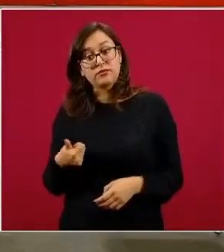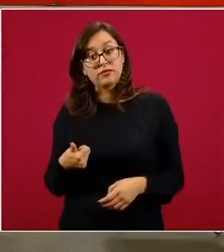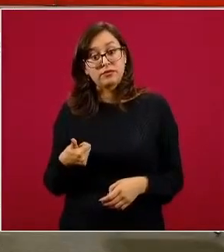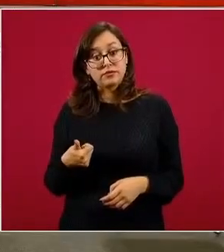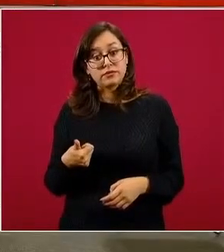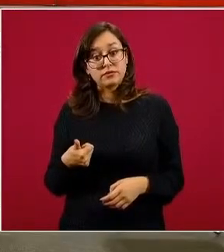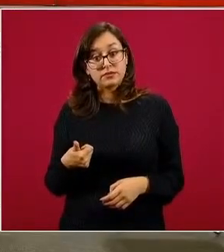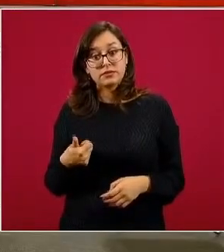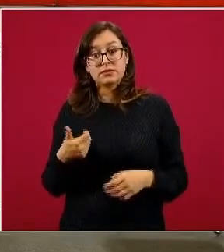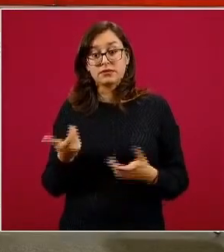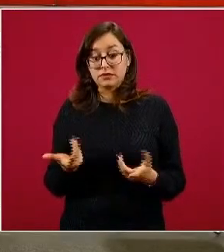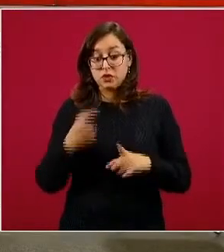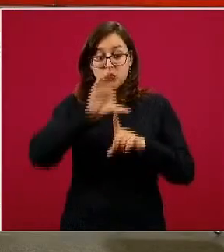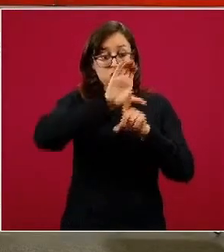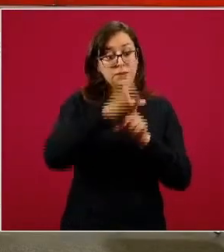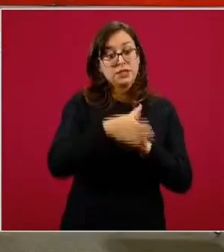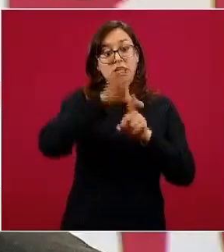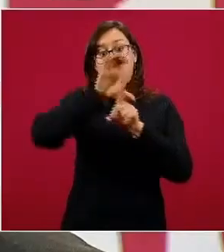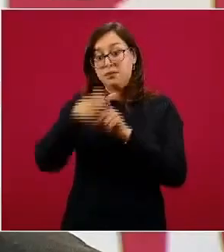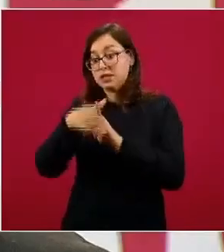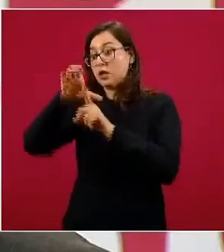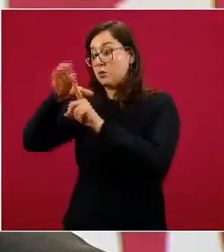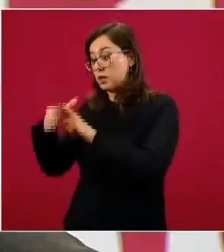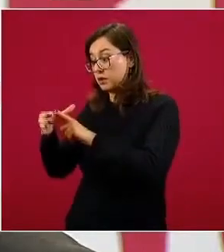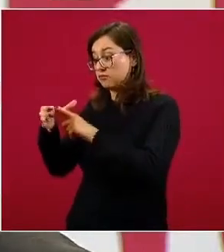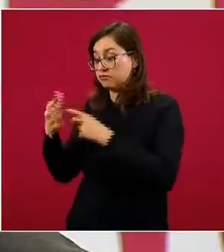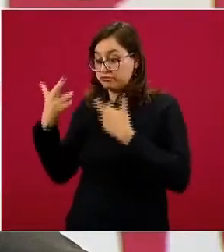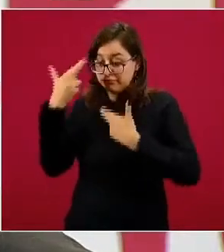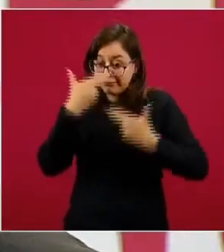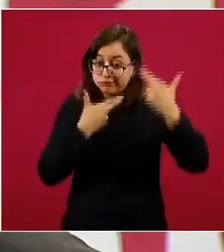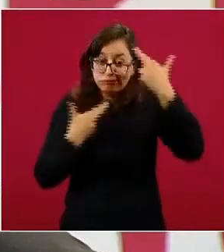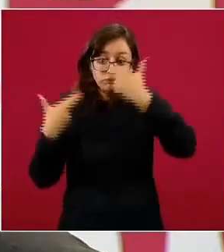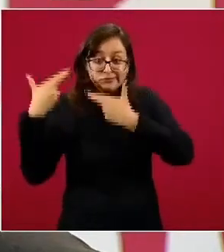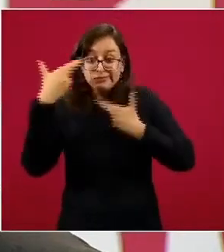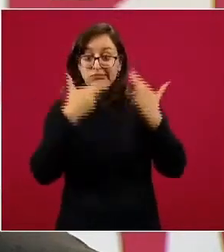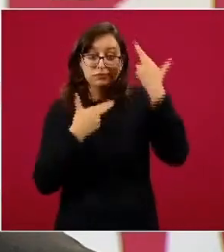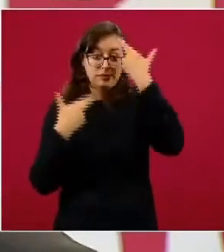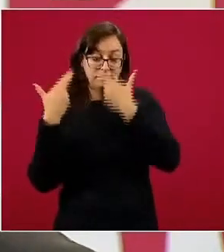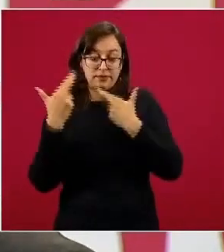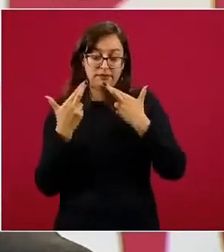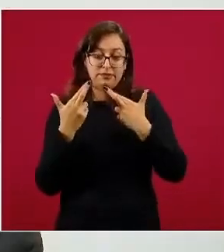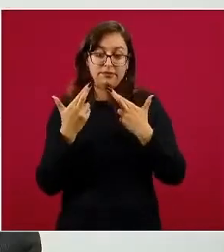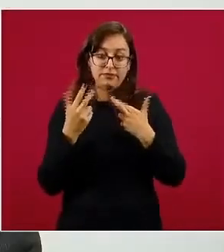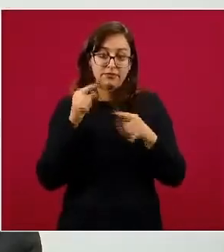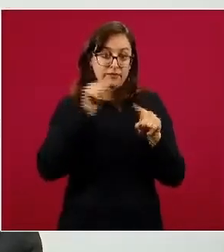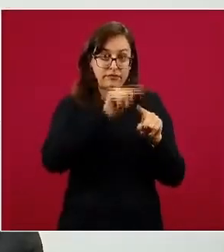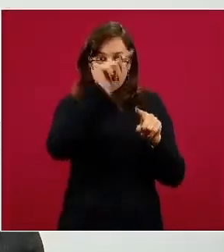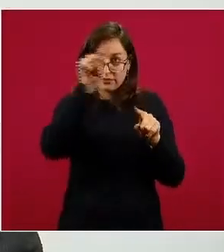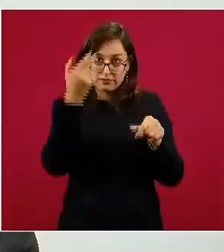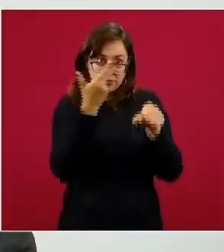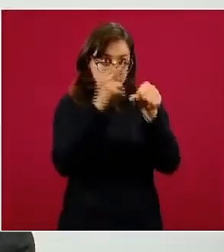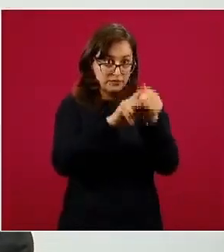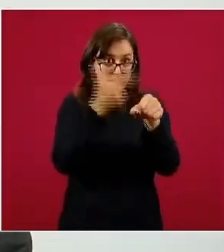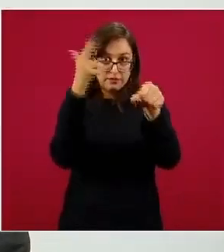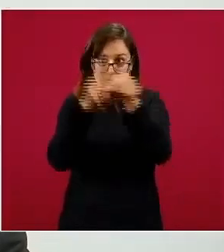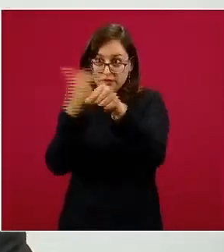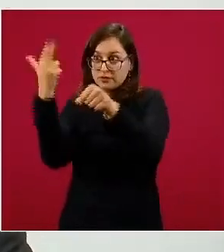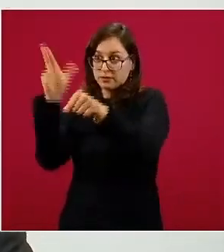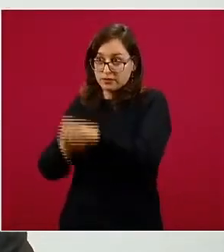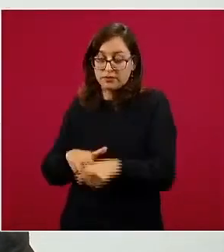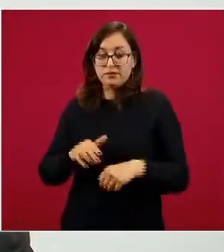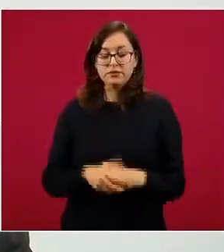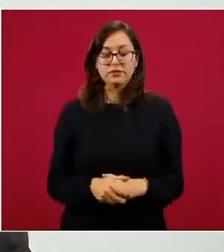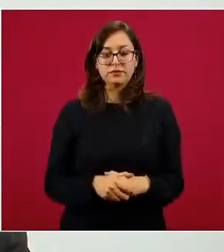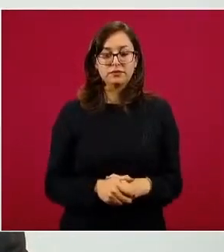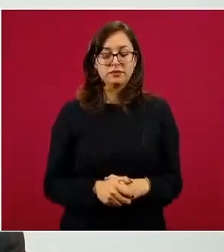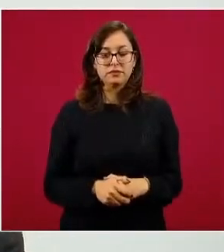una de los comités de investigación, ética y bioseguridad de las sedes clínicas. Este